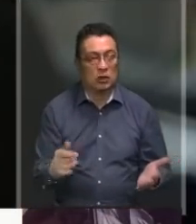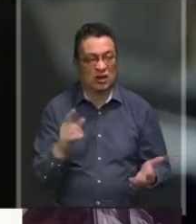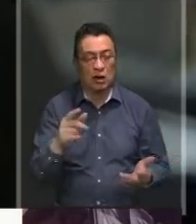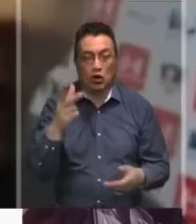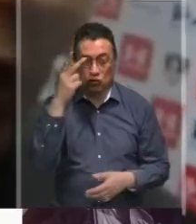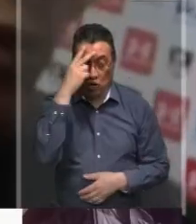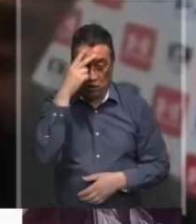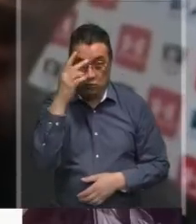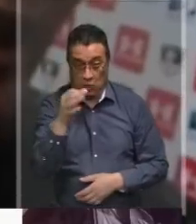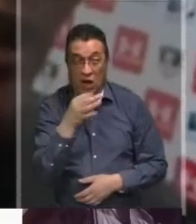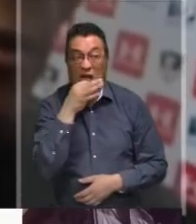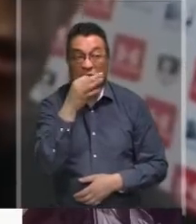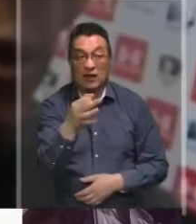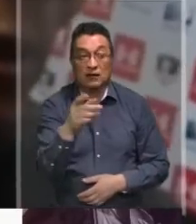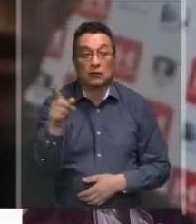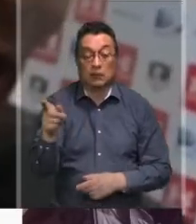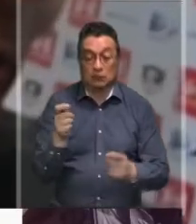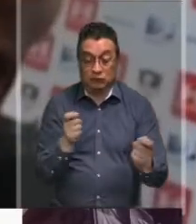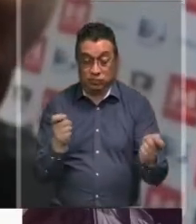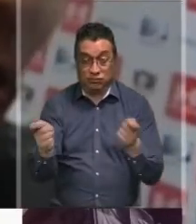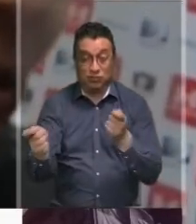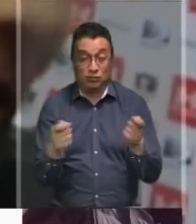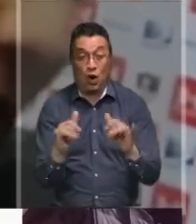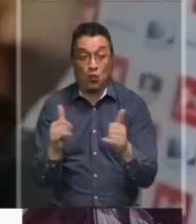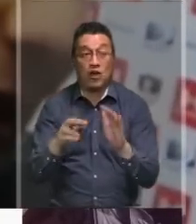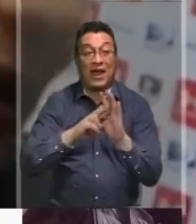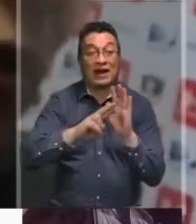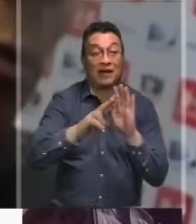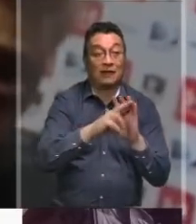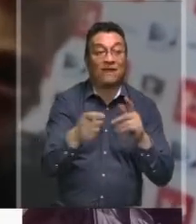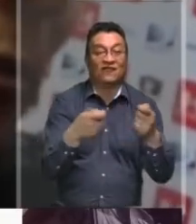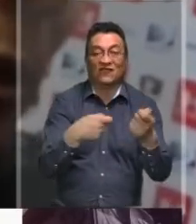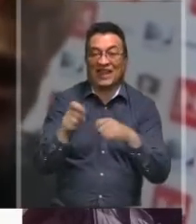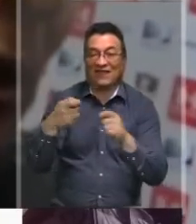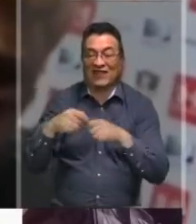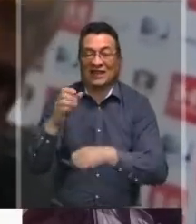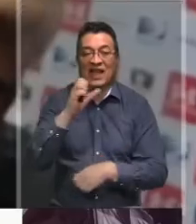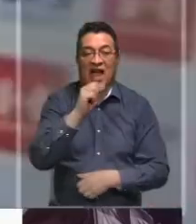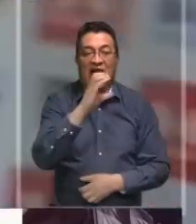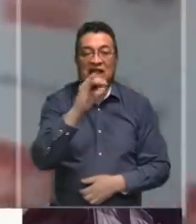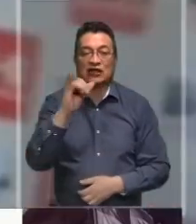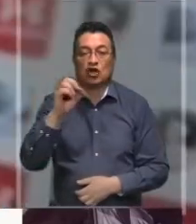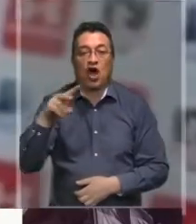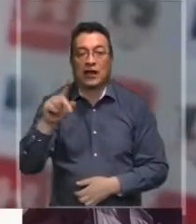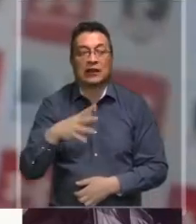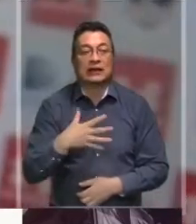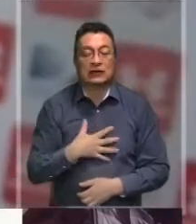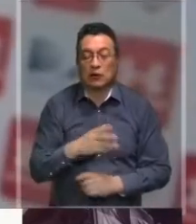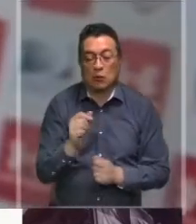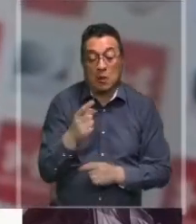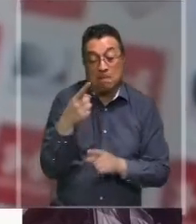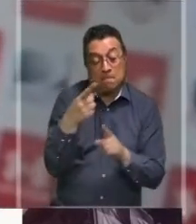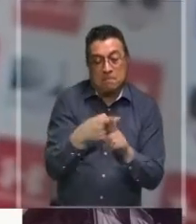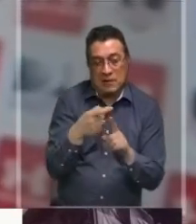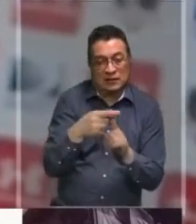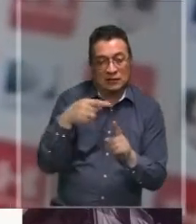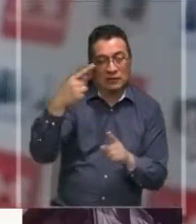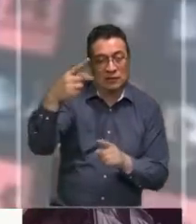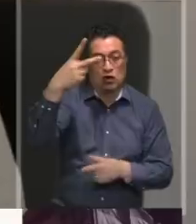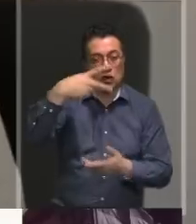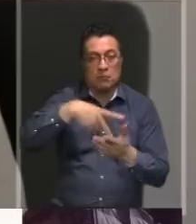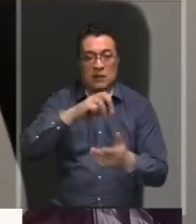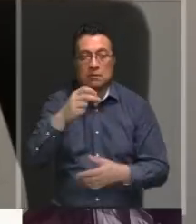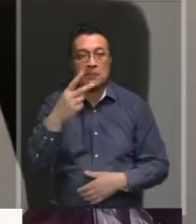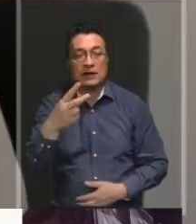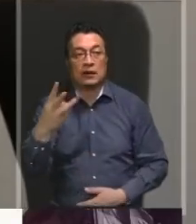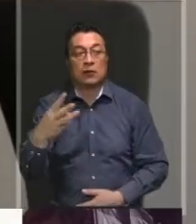Unido aseguran que el agente de jugadores busca vender todas sus acciones a más tardar durante los primeros meses del